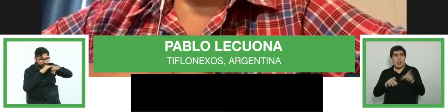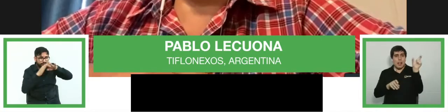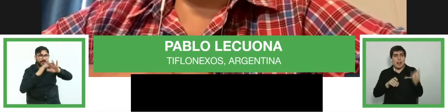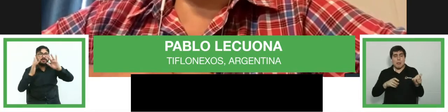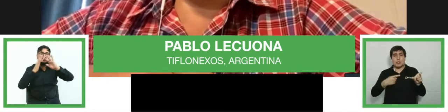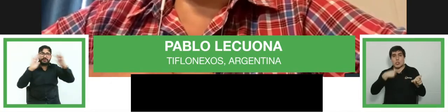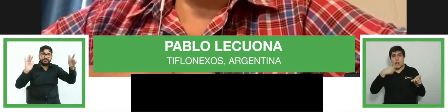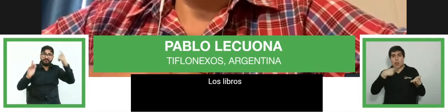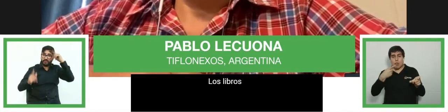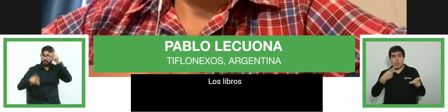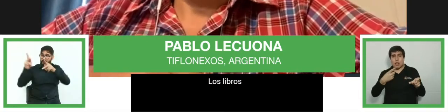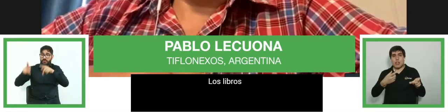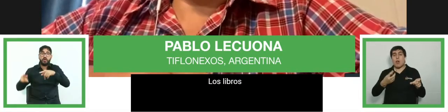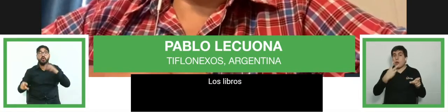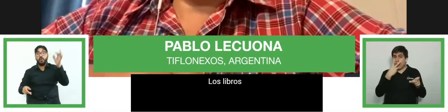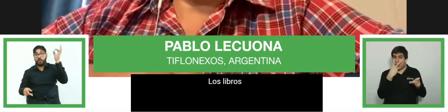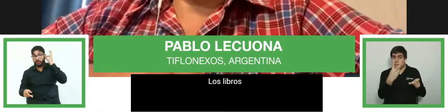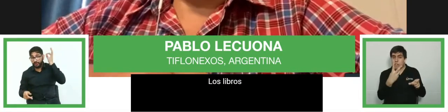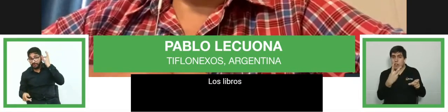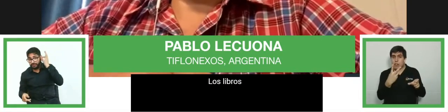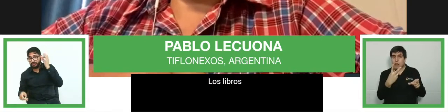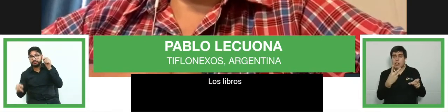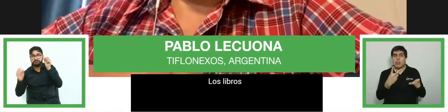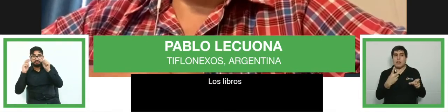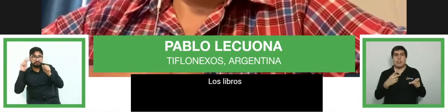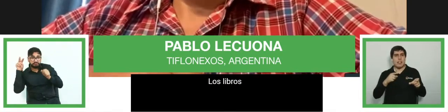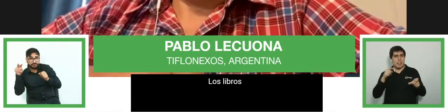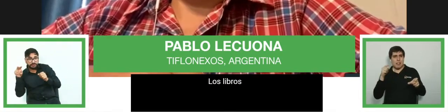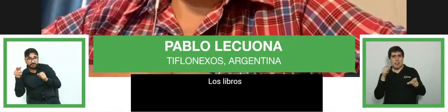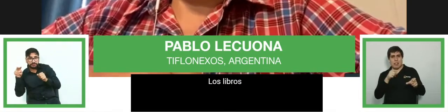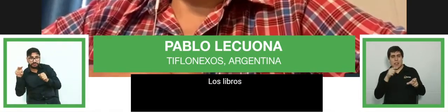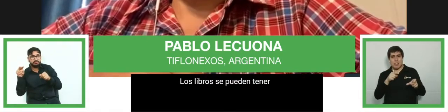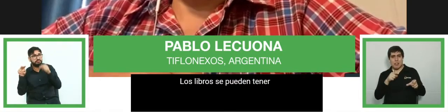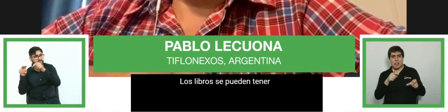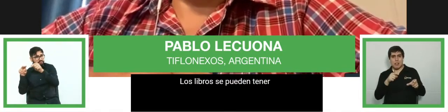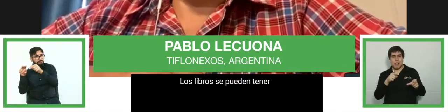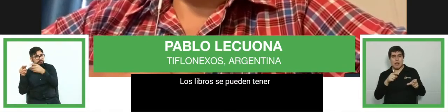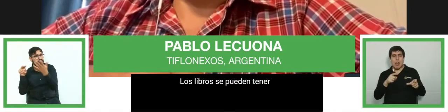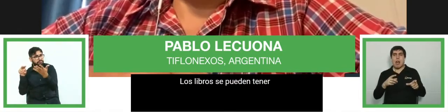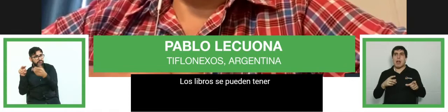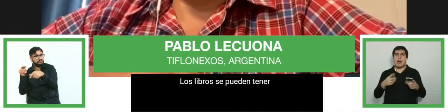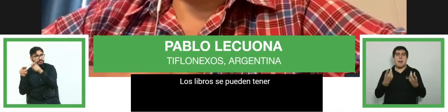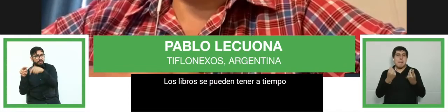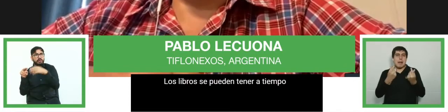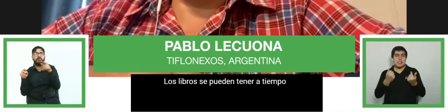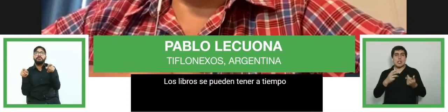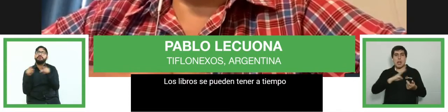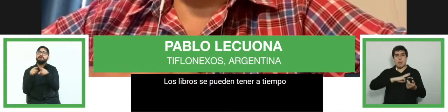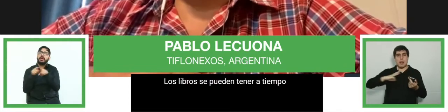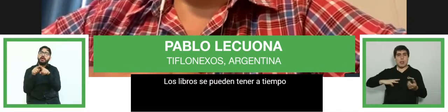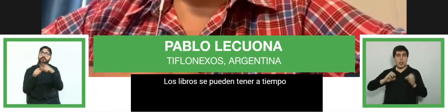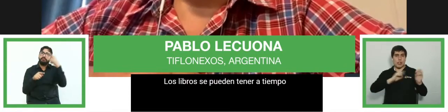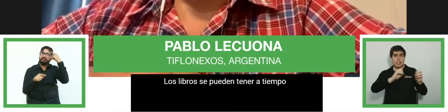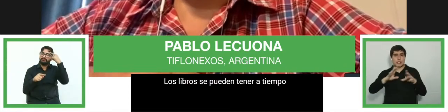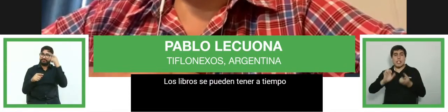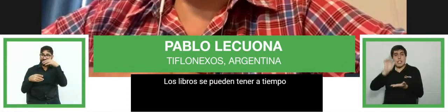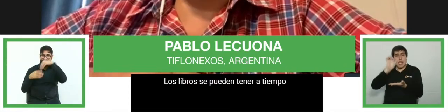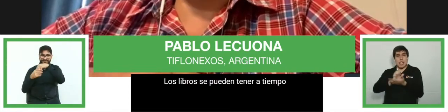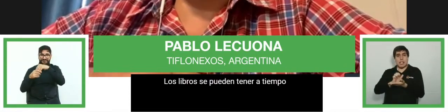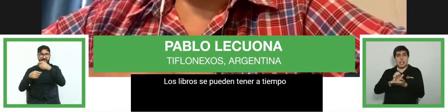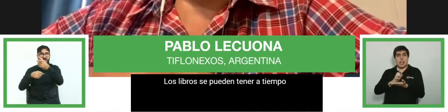las oportunidades, no ha logrado que el Estado, los ministerios de educación, tomen como